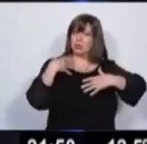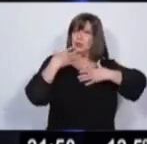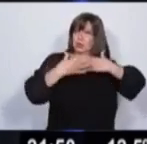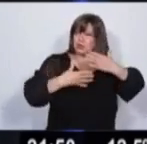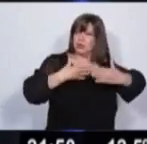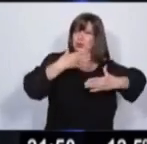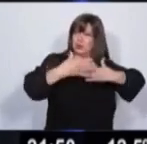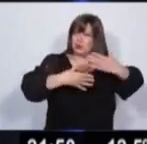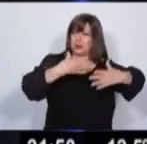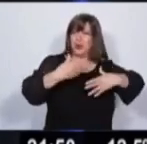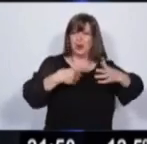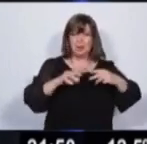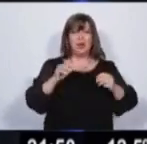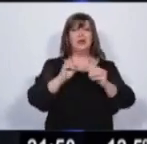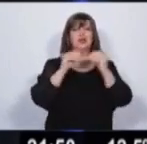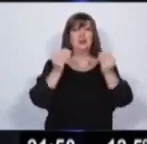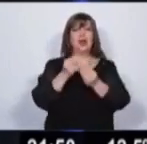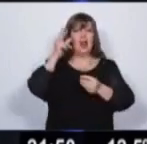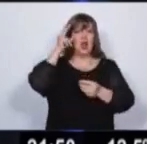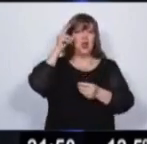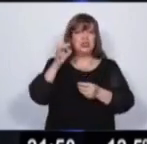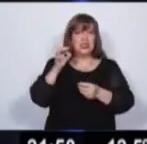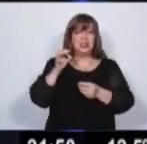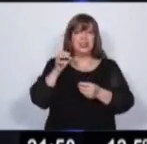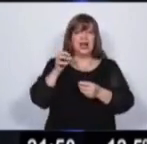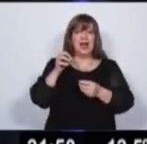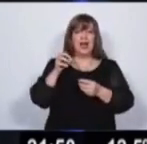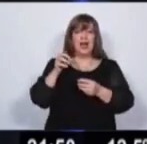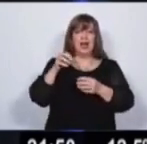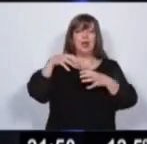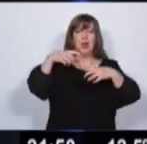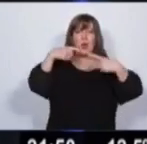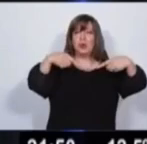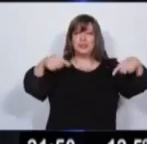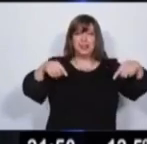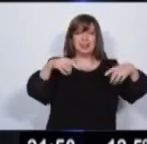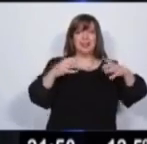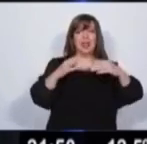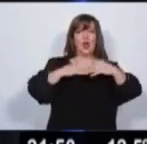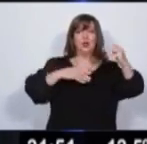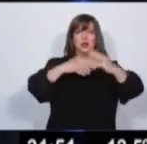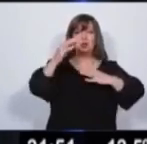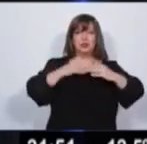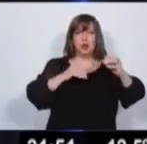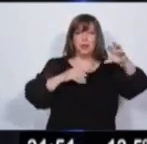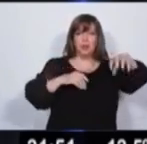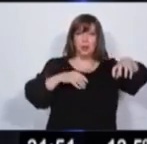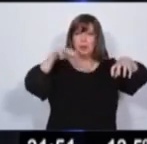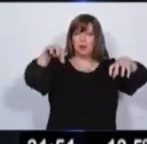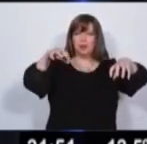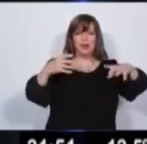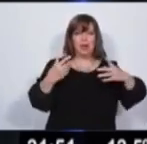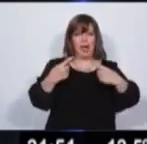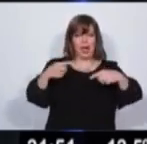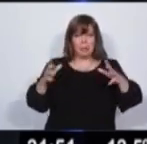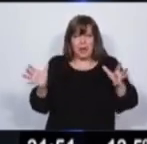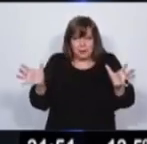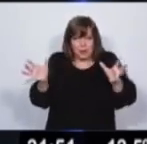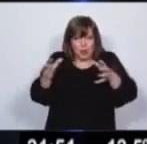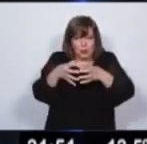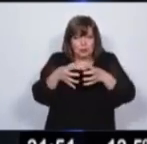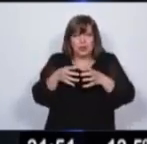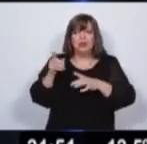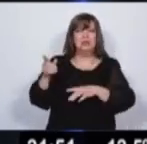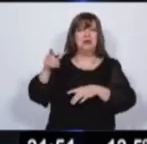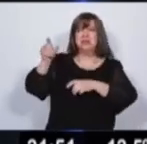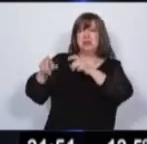más de 80 rubros tiene la construcción Imagínate si la hacemos Industrial Pero obvio no podemos seguir con estos mismos candidatos porque ellos